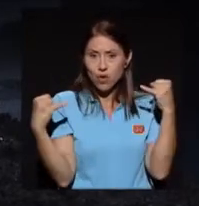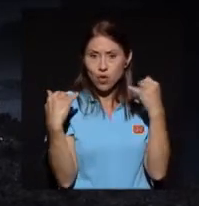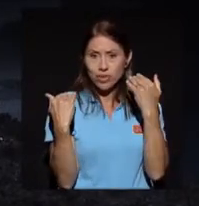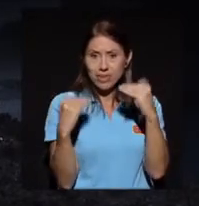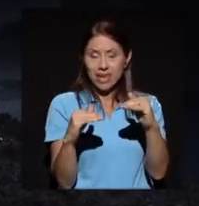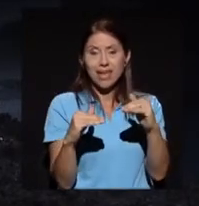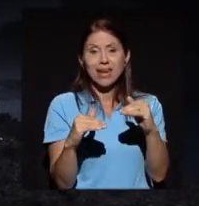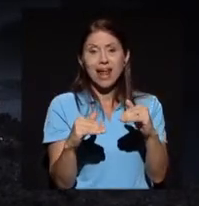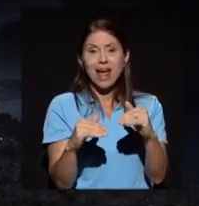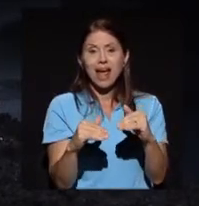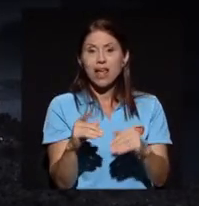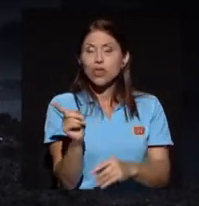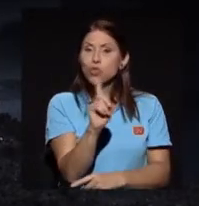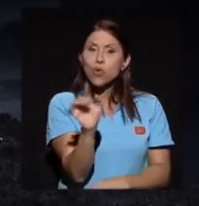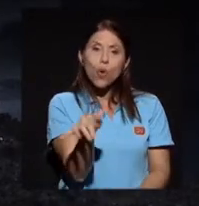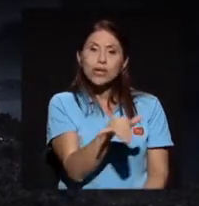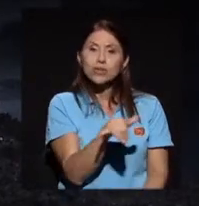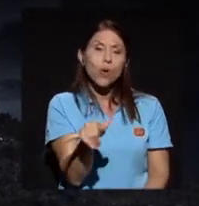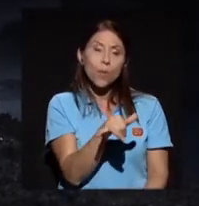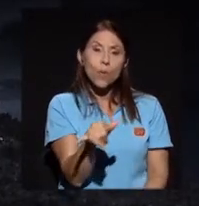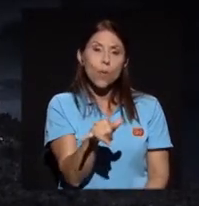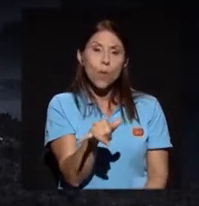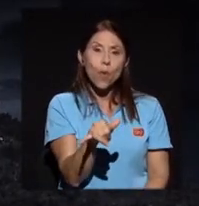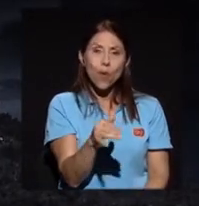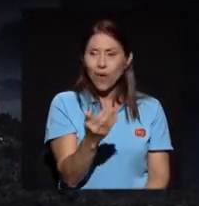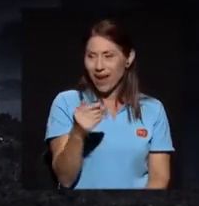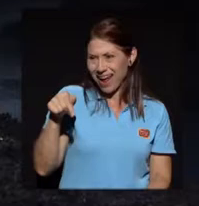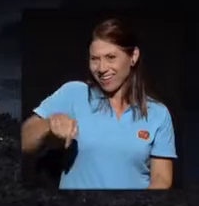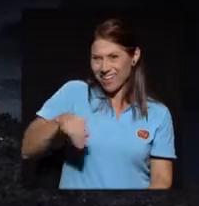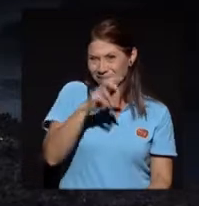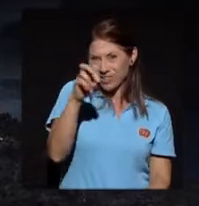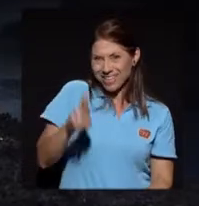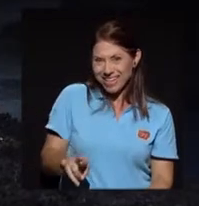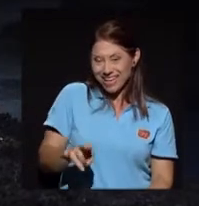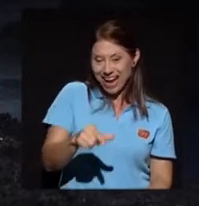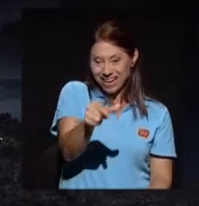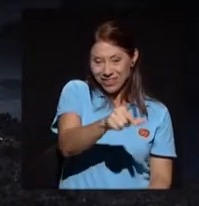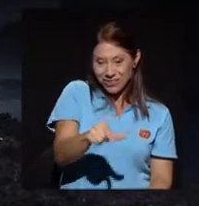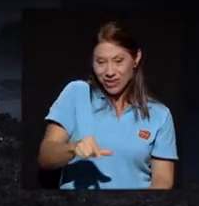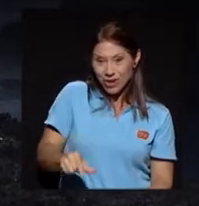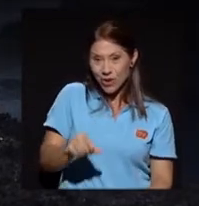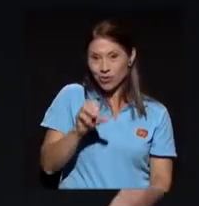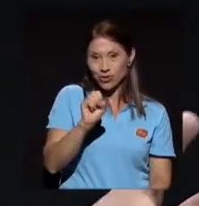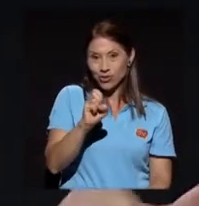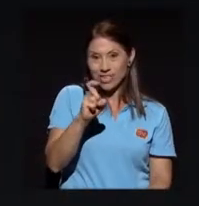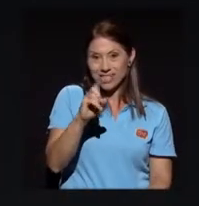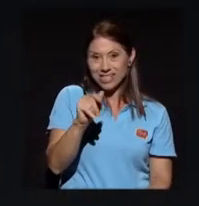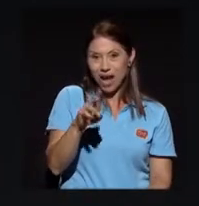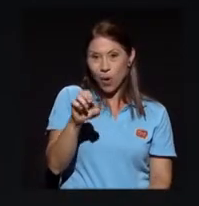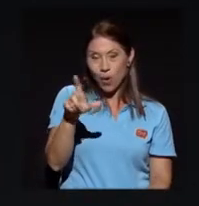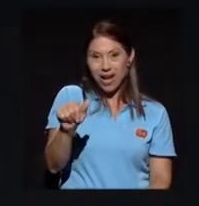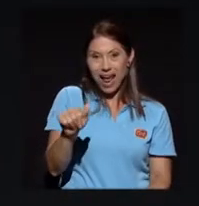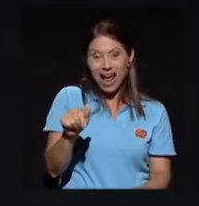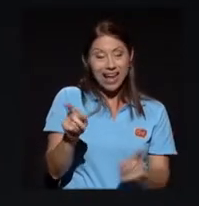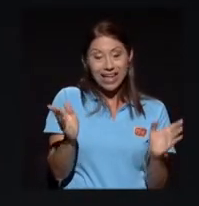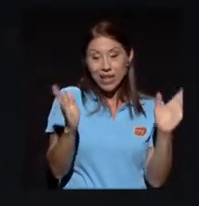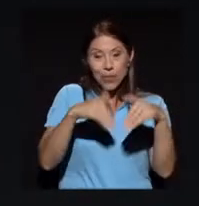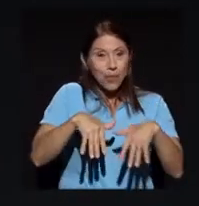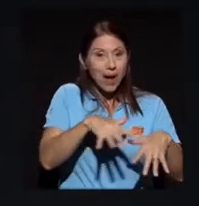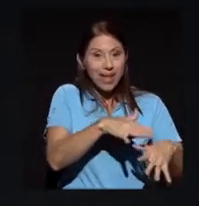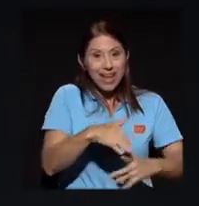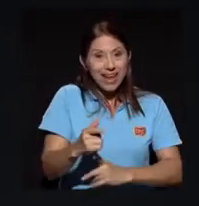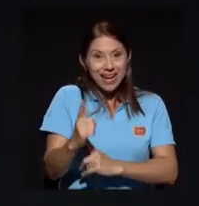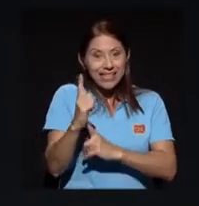no como la de el río sixaola de quieren contra un ejército ni a un lado ni al otro pero es una frontera de